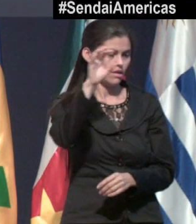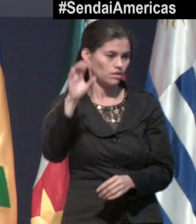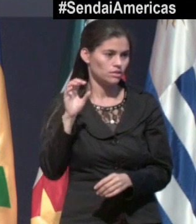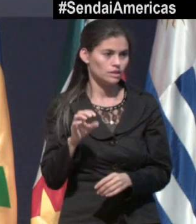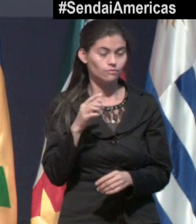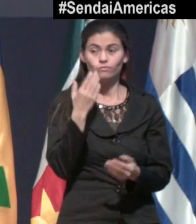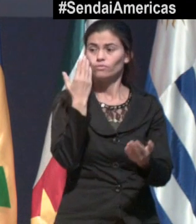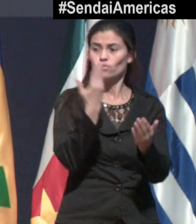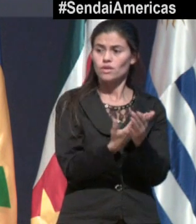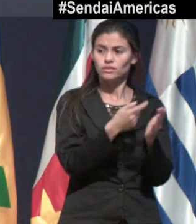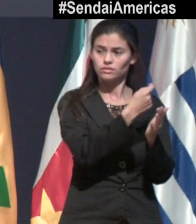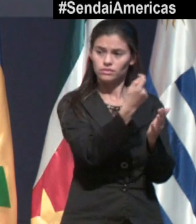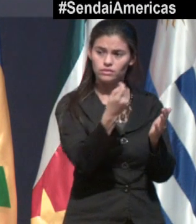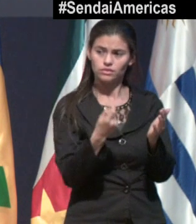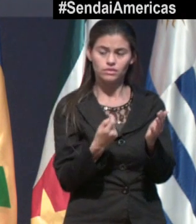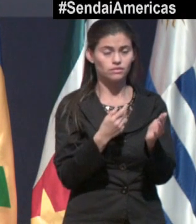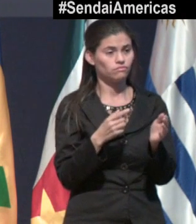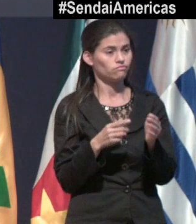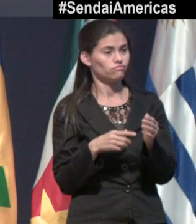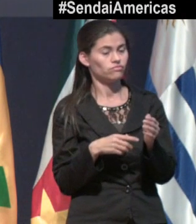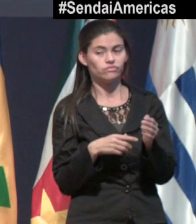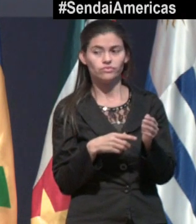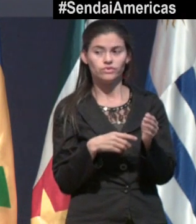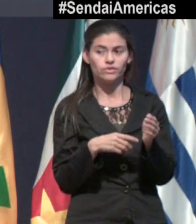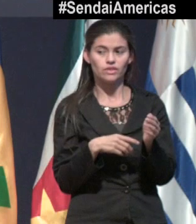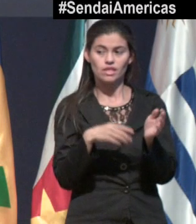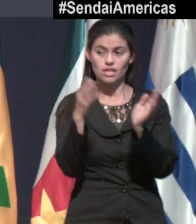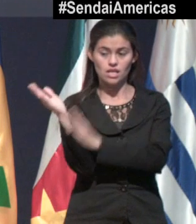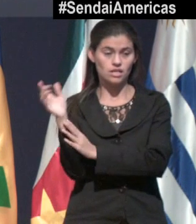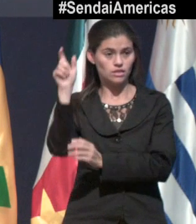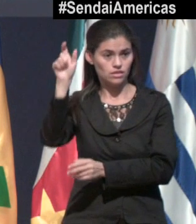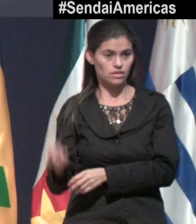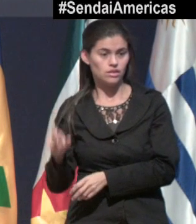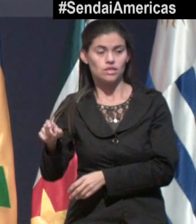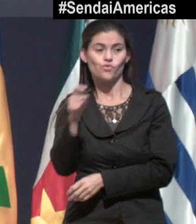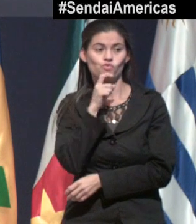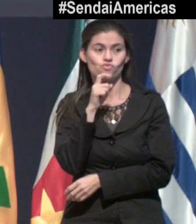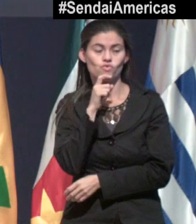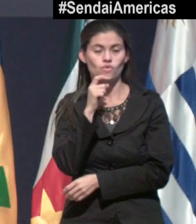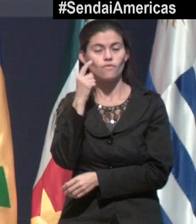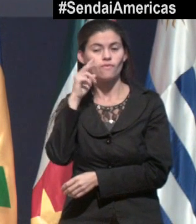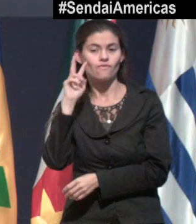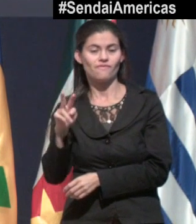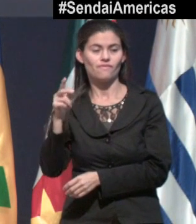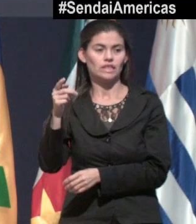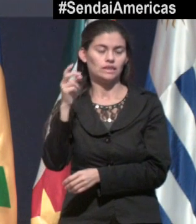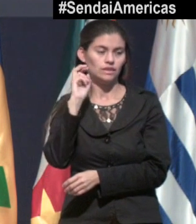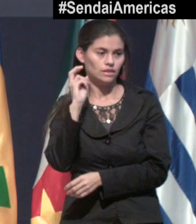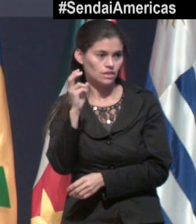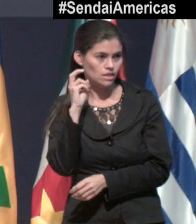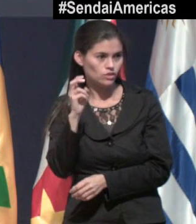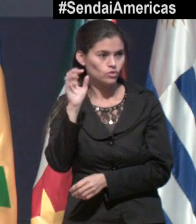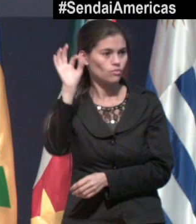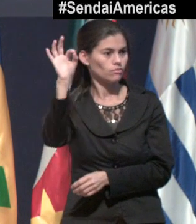Este gráfico a la derecha, en la columna roja, muestra el valor del riesgo como